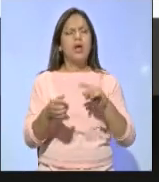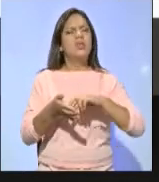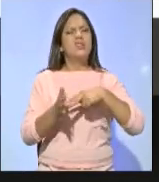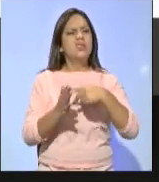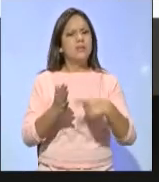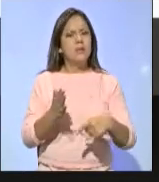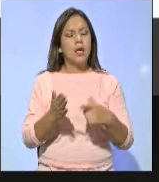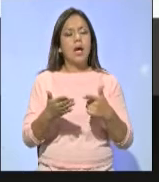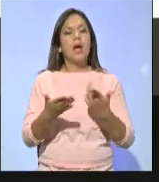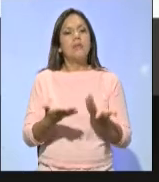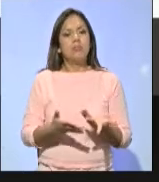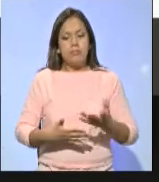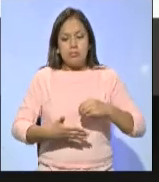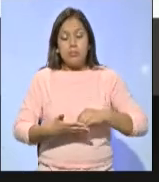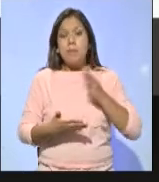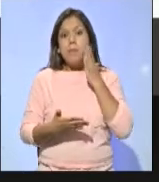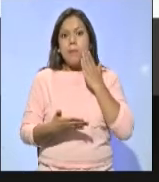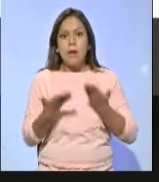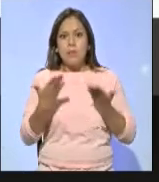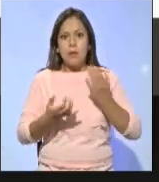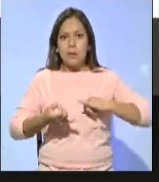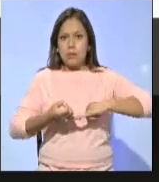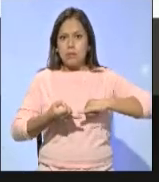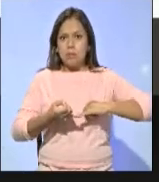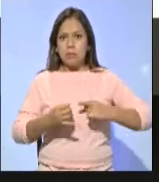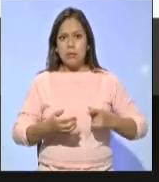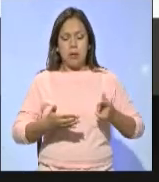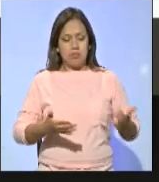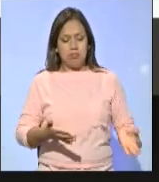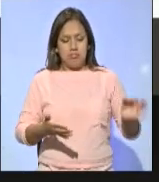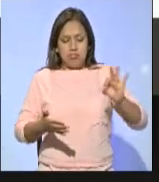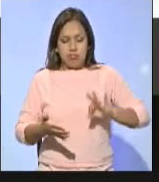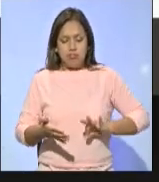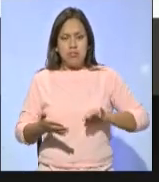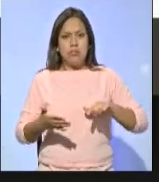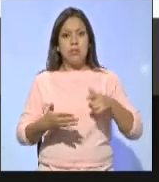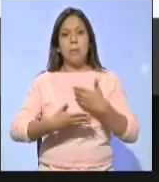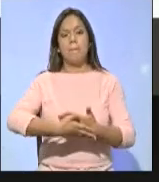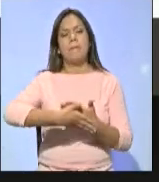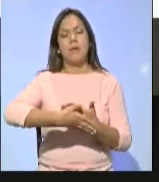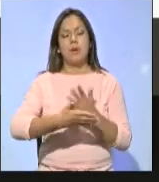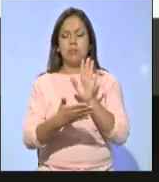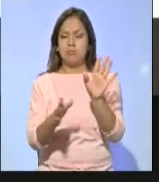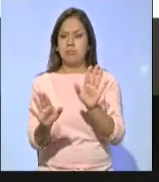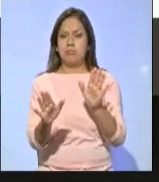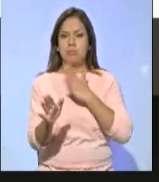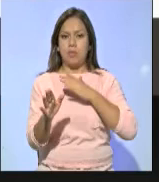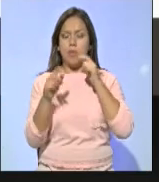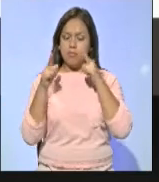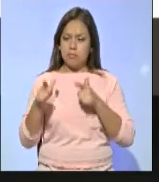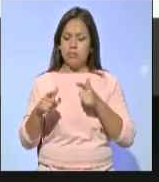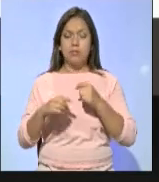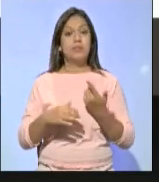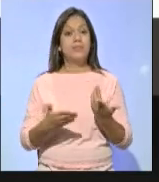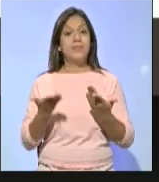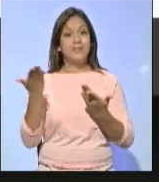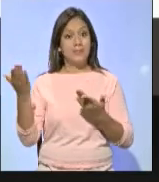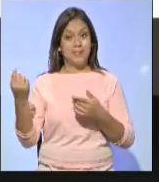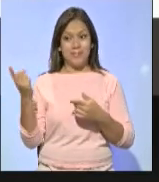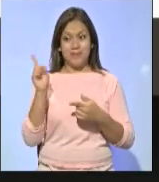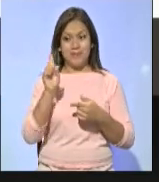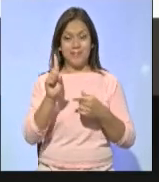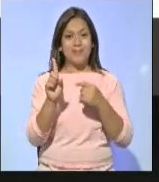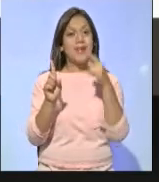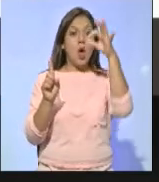para prevenir la transmisión de la madre al feto. Nuestra compañera María Fernanda Medina se encuentra en el Hospital Eugenio Espejo